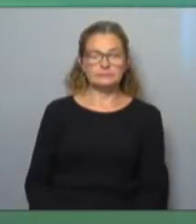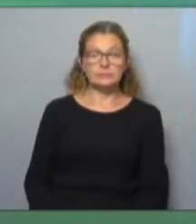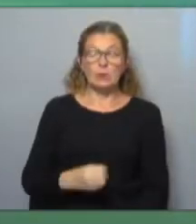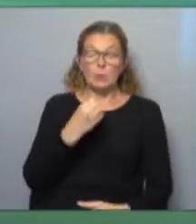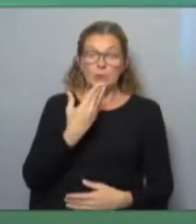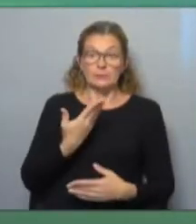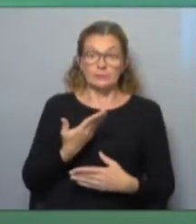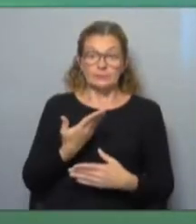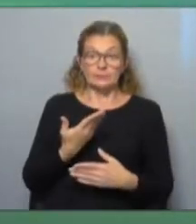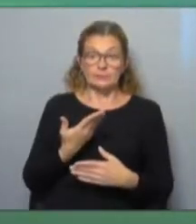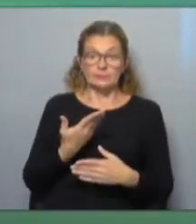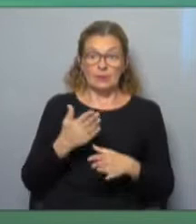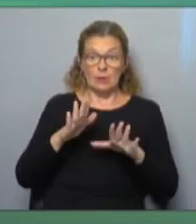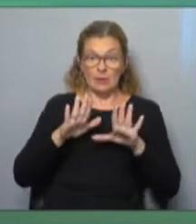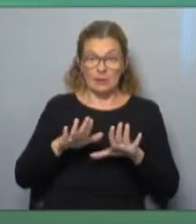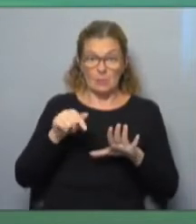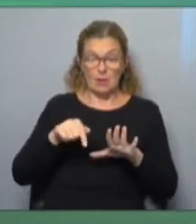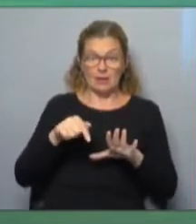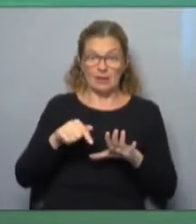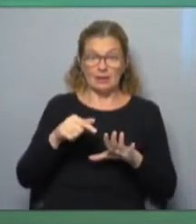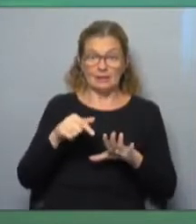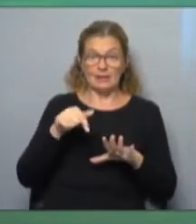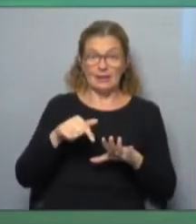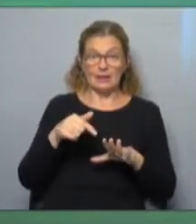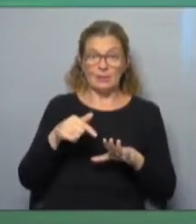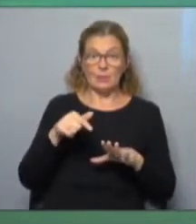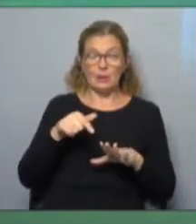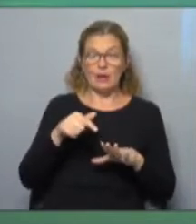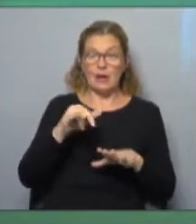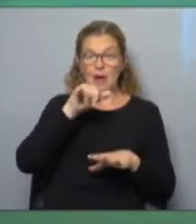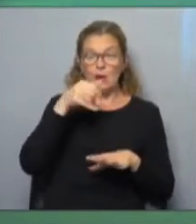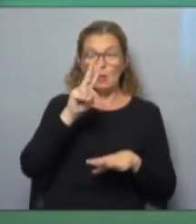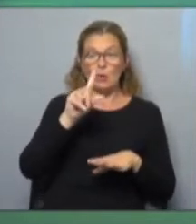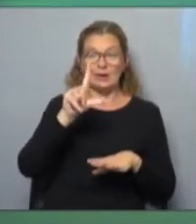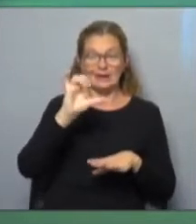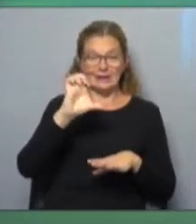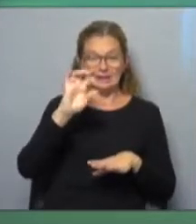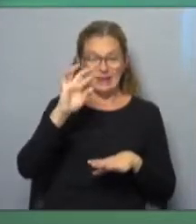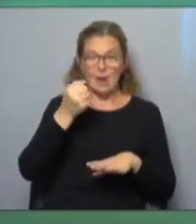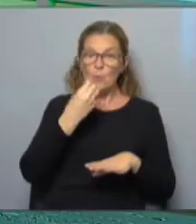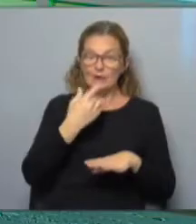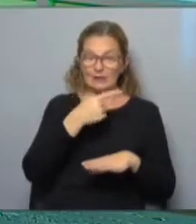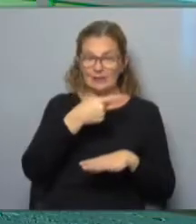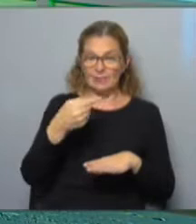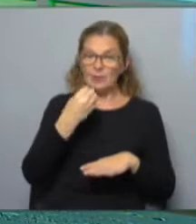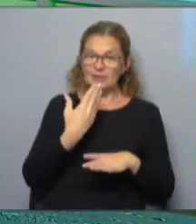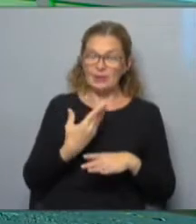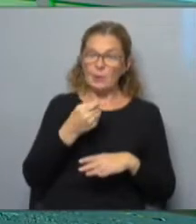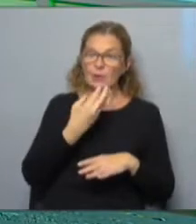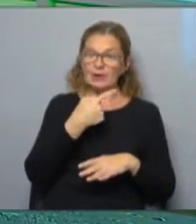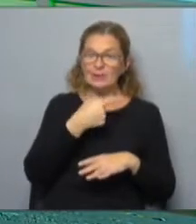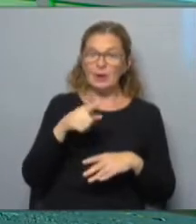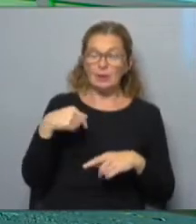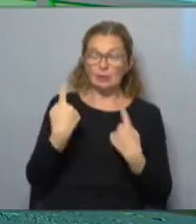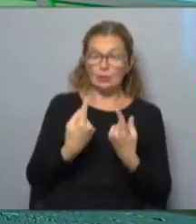Bueno y no, quedamos en el estudio. Hay anuncios desde aquí, bajo techo. Julieta, Núñez, Tomás, buena semana. ¿Cómo te va? ¿Cómo están compañeros? Buena semana para